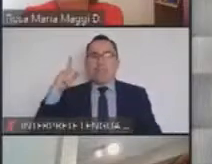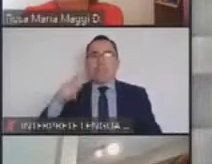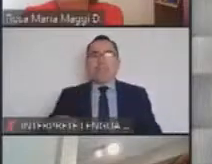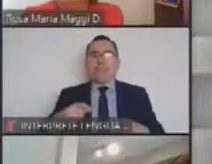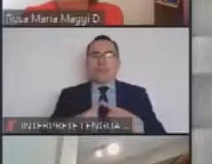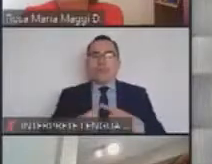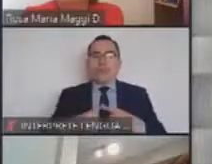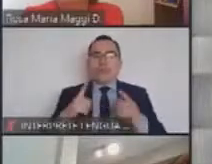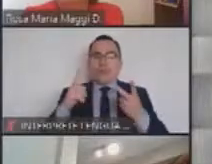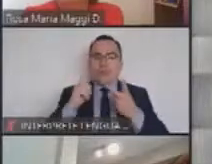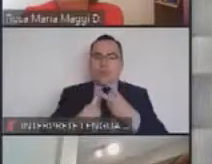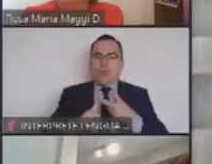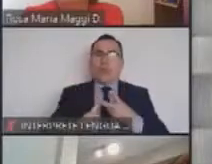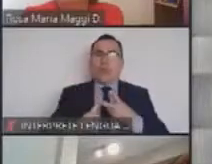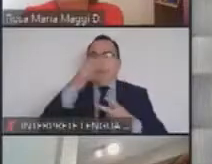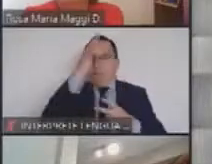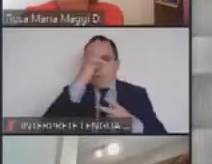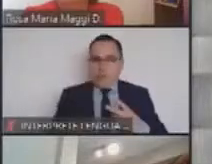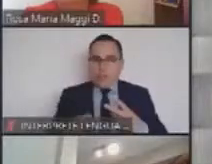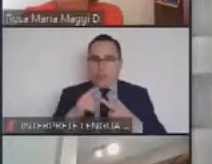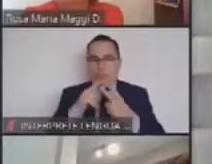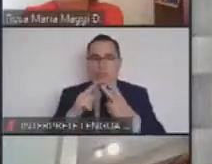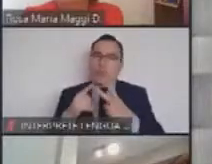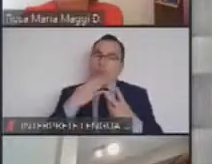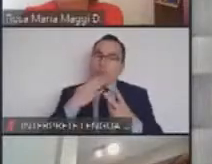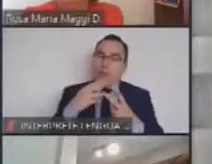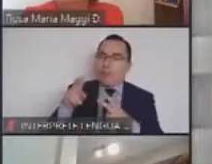de los jueces y de los funcionarios.